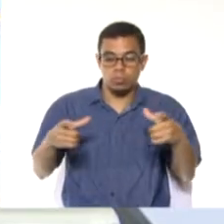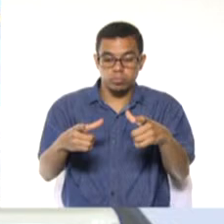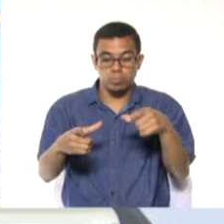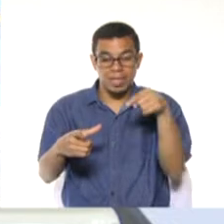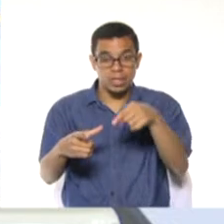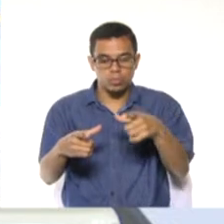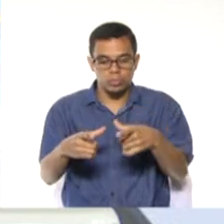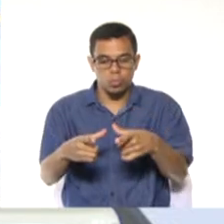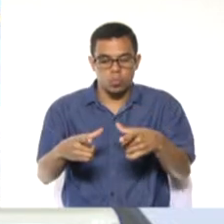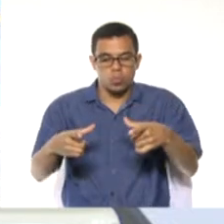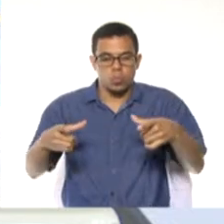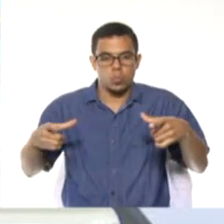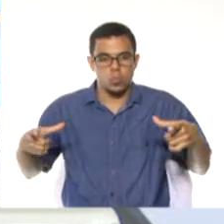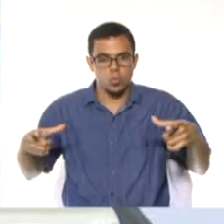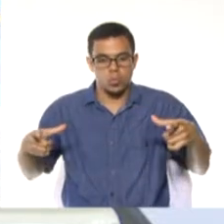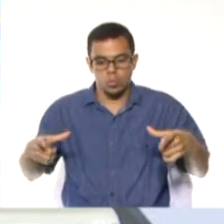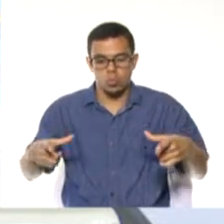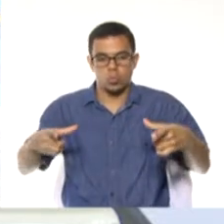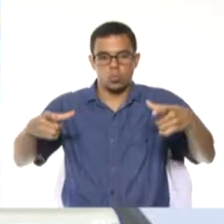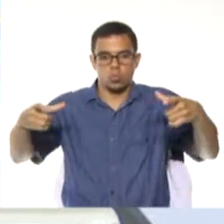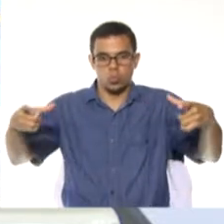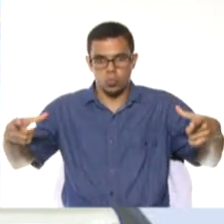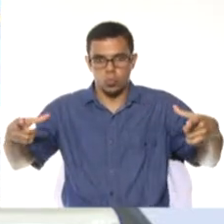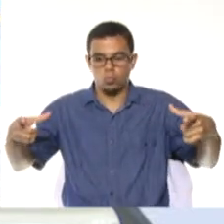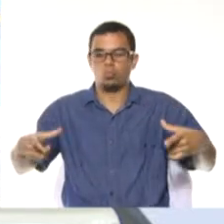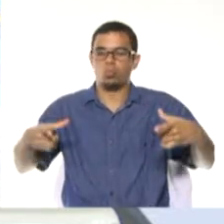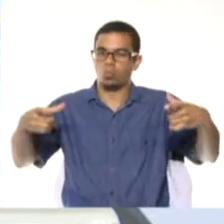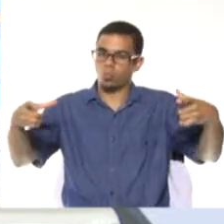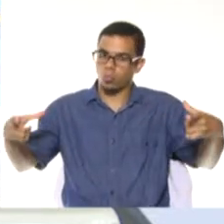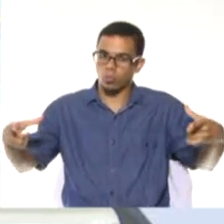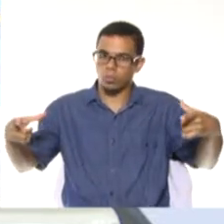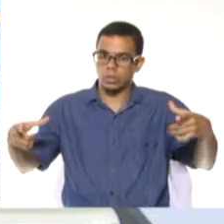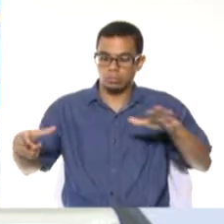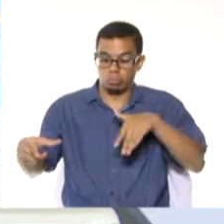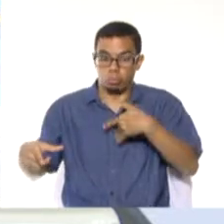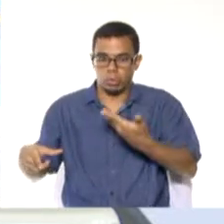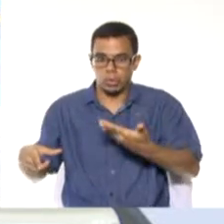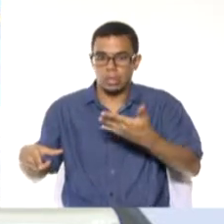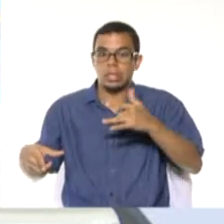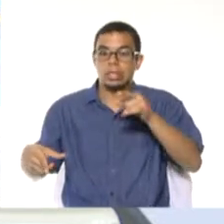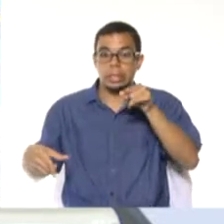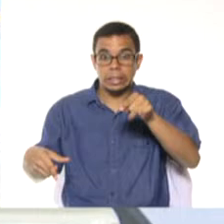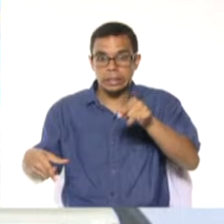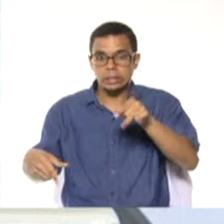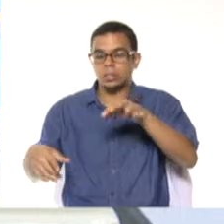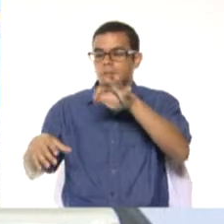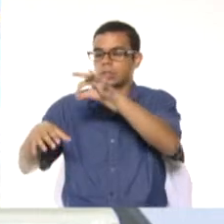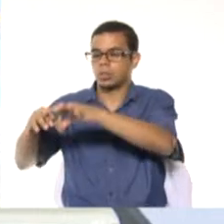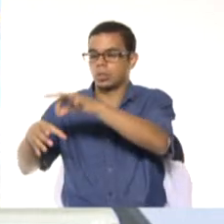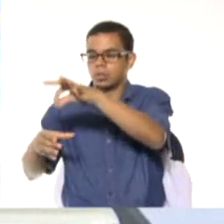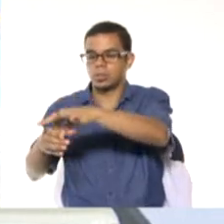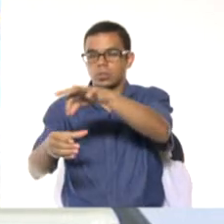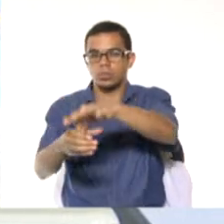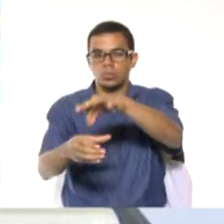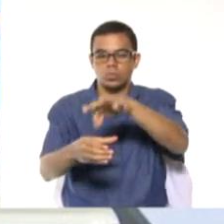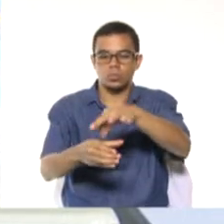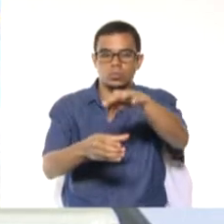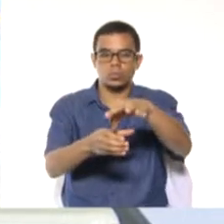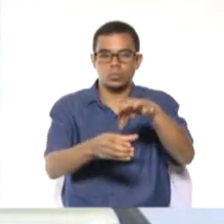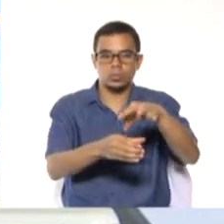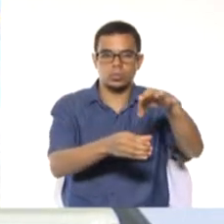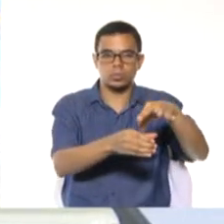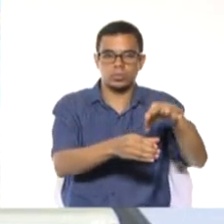buena, exitosa para una buena cosecha y la tierra que se debe tener precaución y